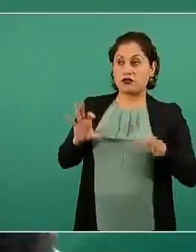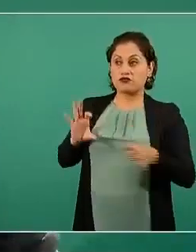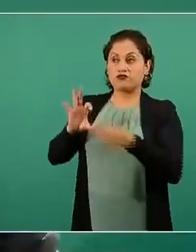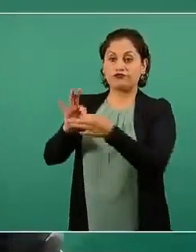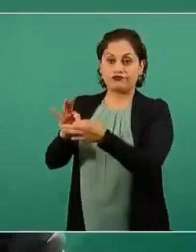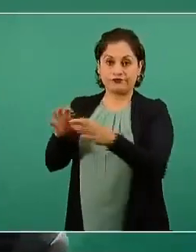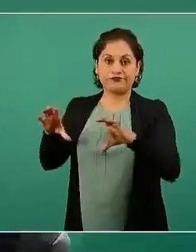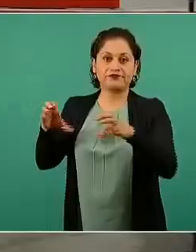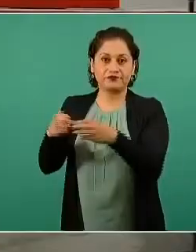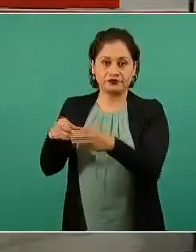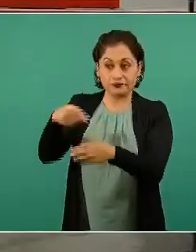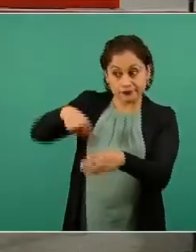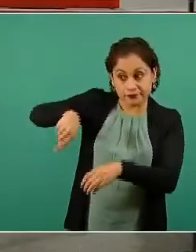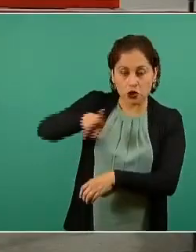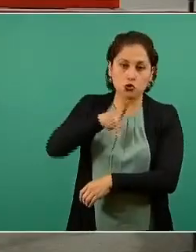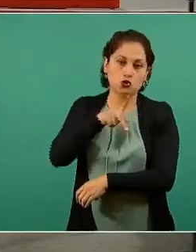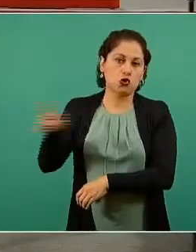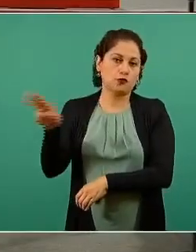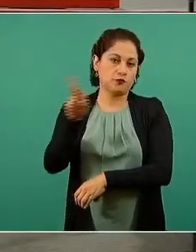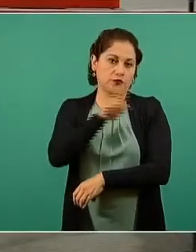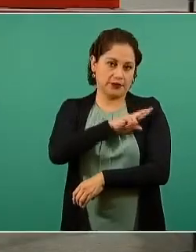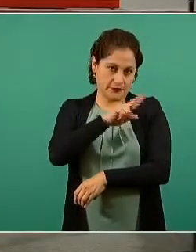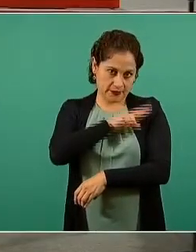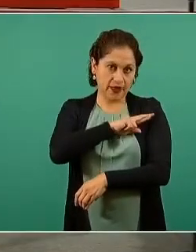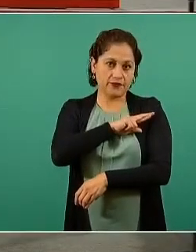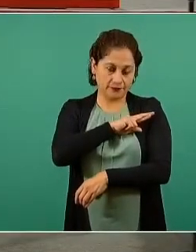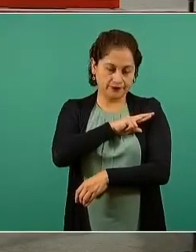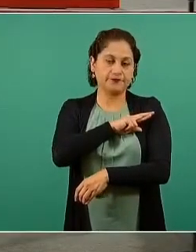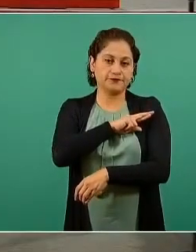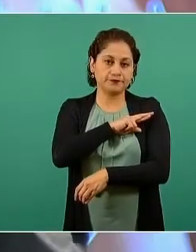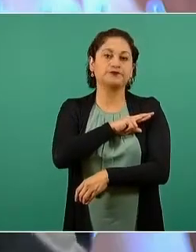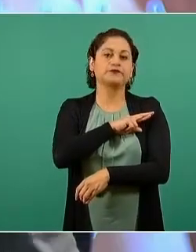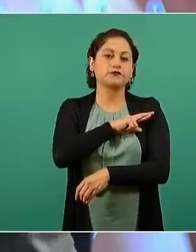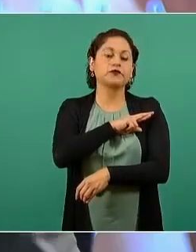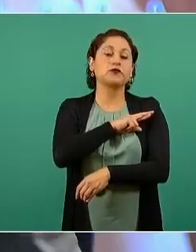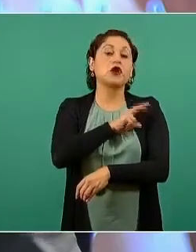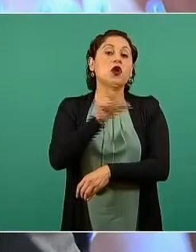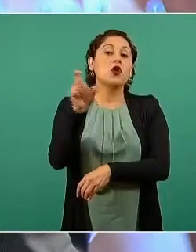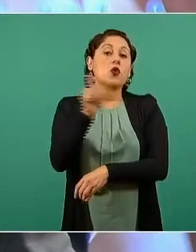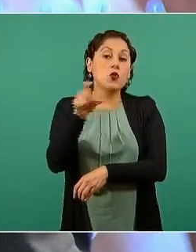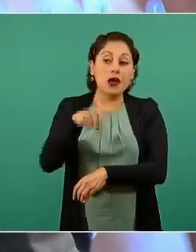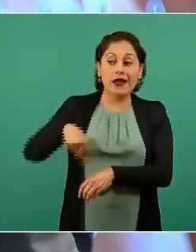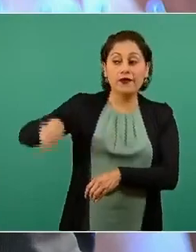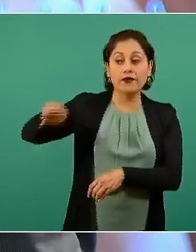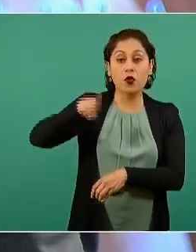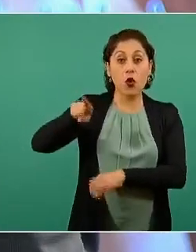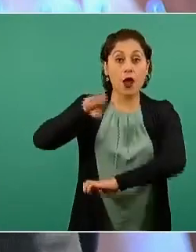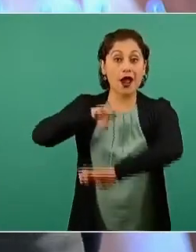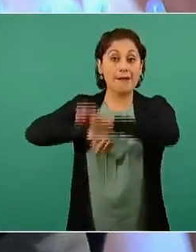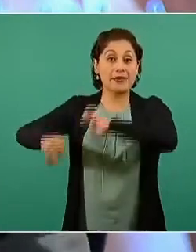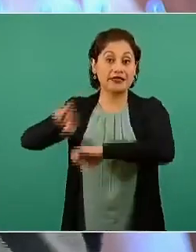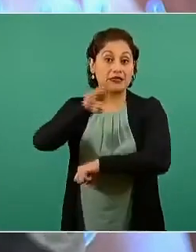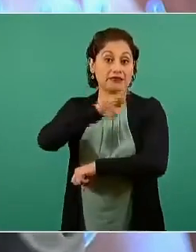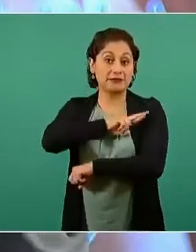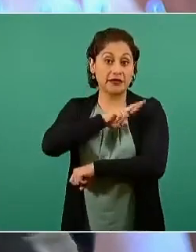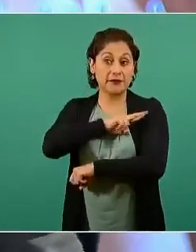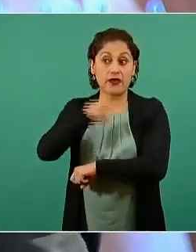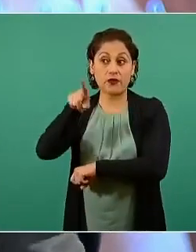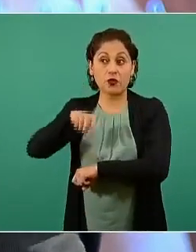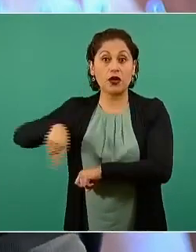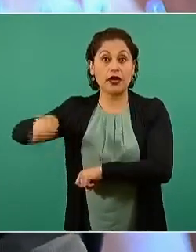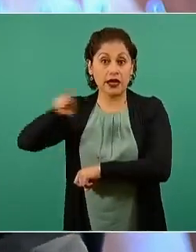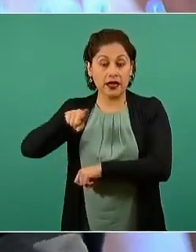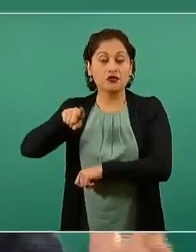los arreglos entre entidades privadas, cuando están involucrados con un fenómeno de interés público tan importante, se benefician